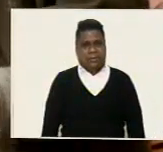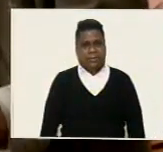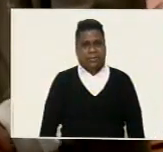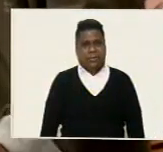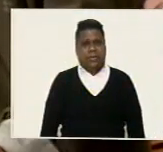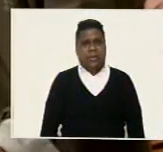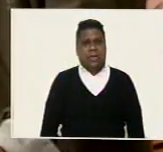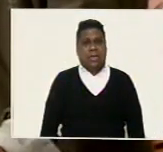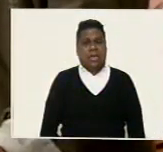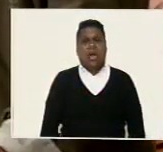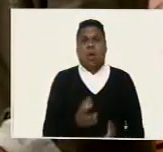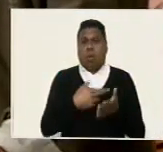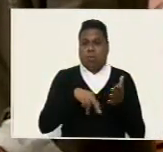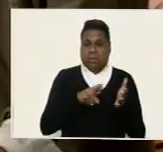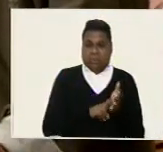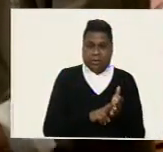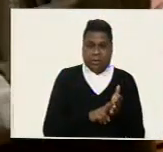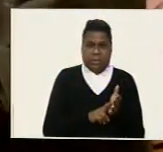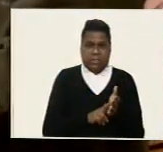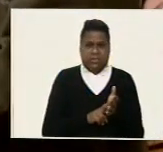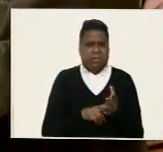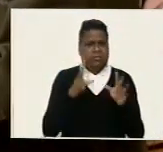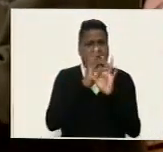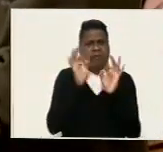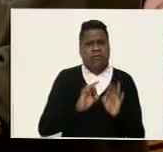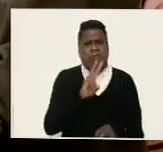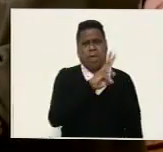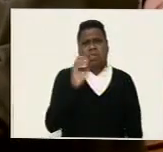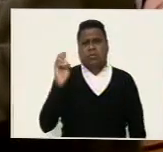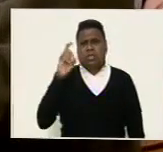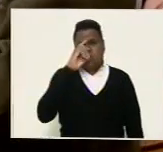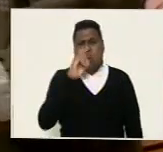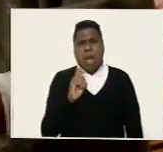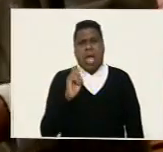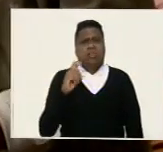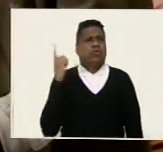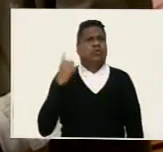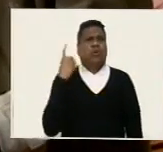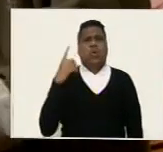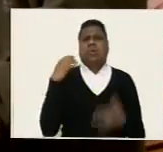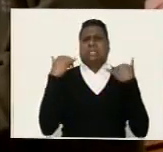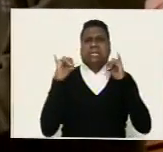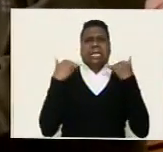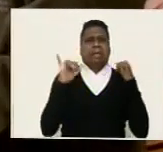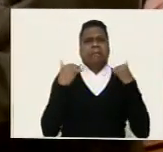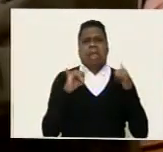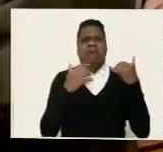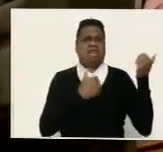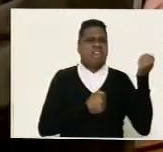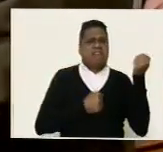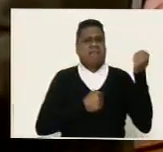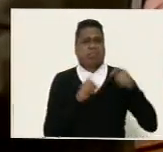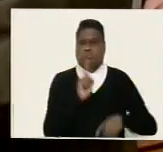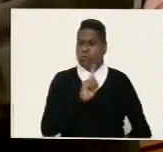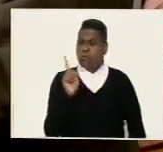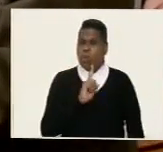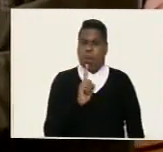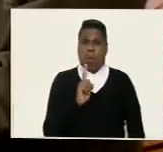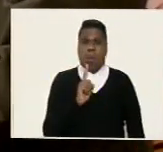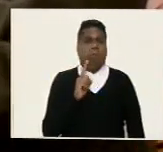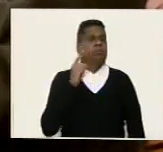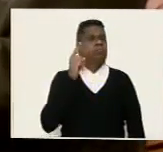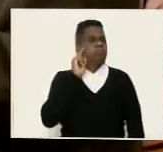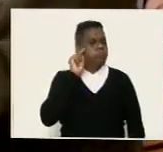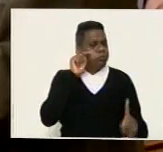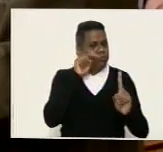montarnos en una era bicentenaria, no con el simple propósito de conmemorar fechas, sino con el propósito fundamental